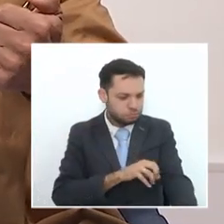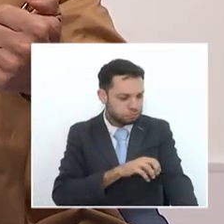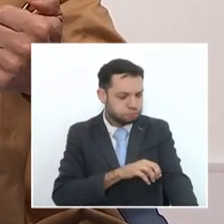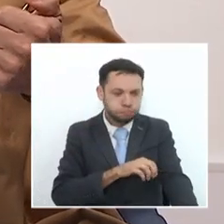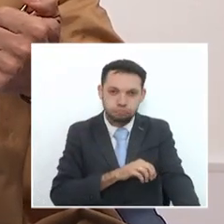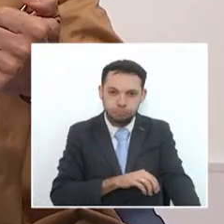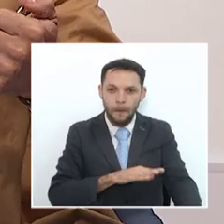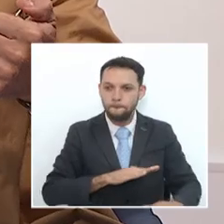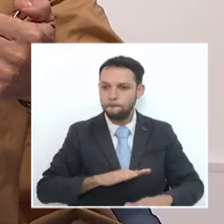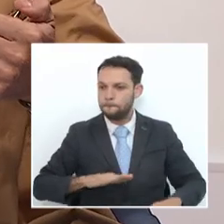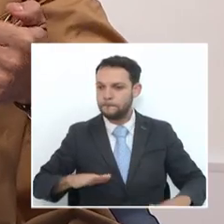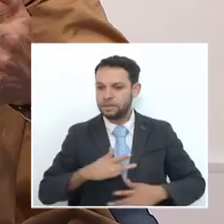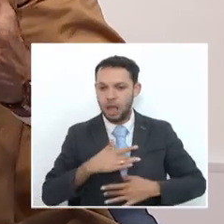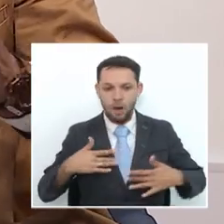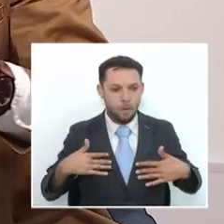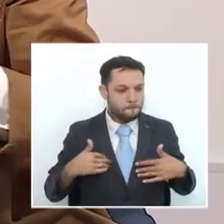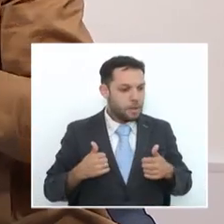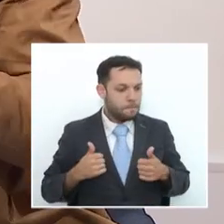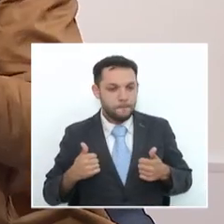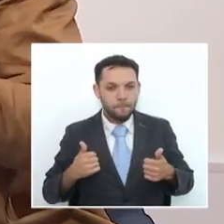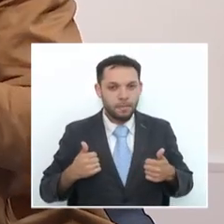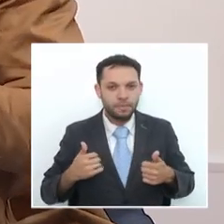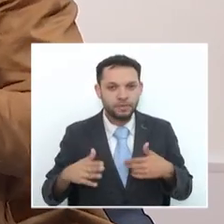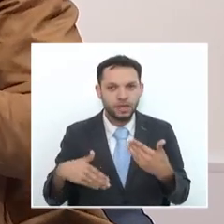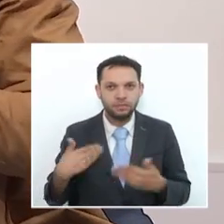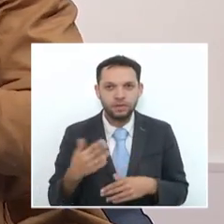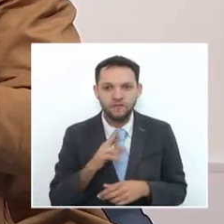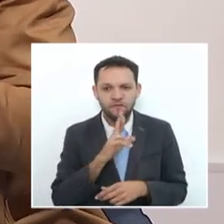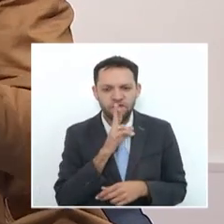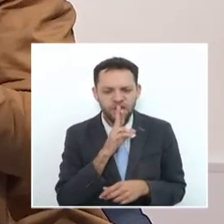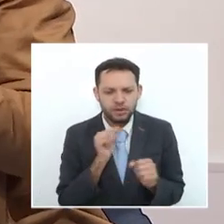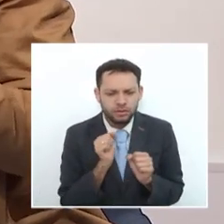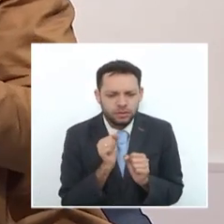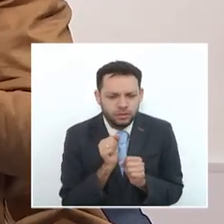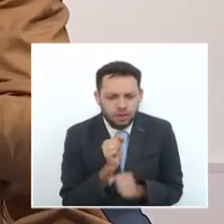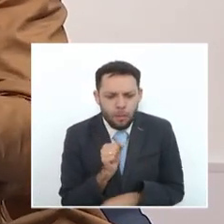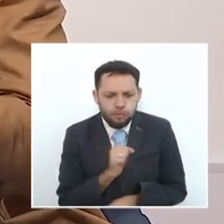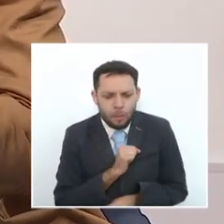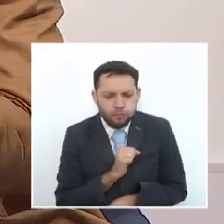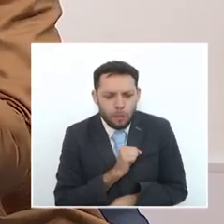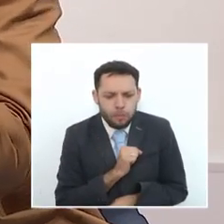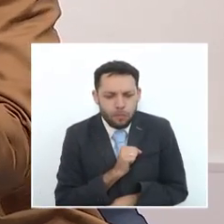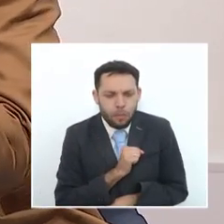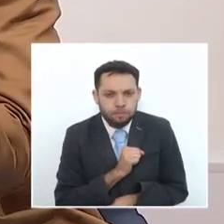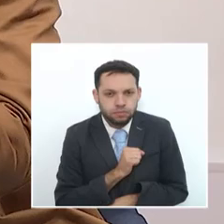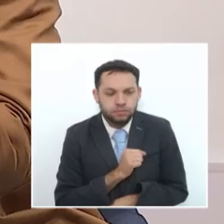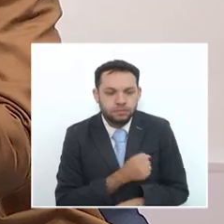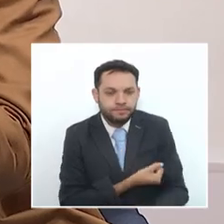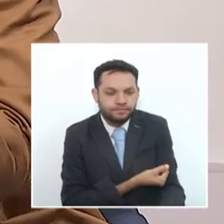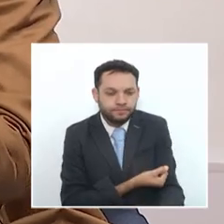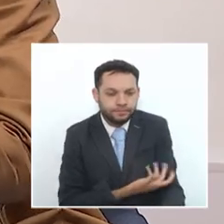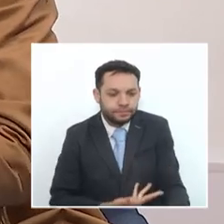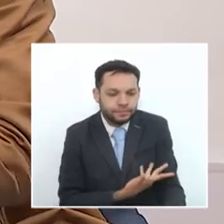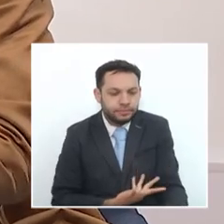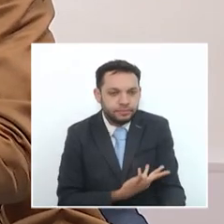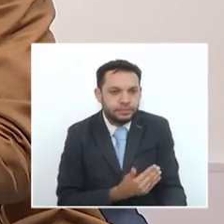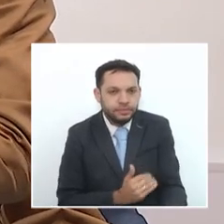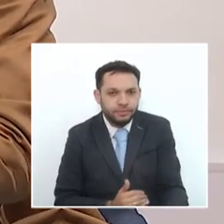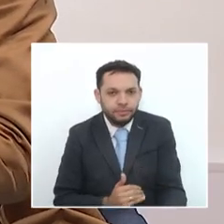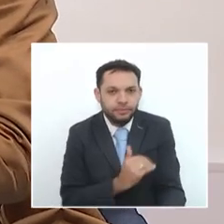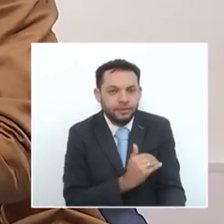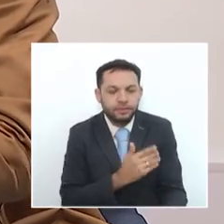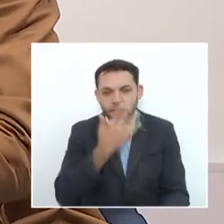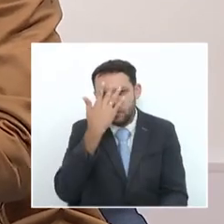y muchas cosas, pero cuando estoy frío, me aumento. Generalmente el calor está a un nivel más cerca al